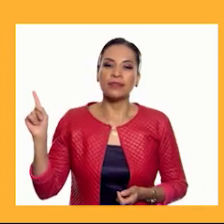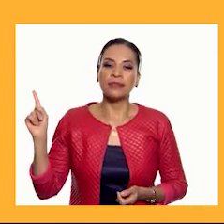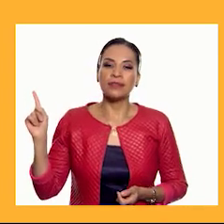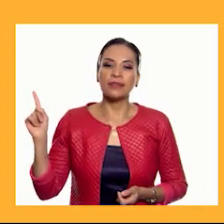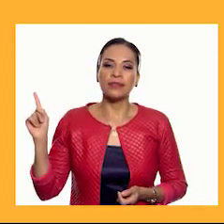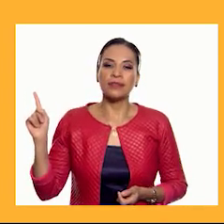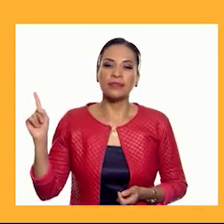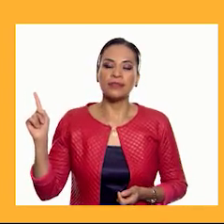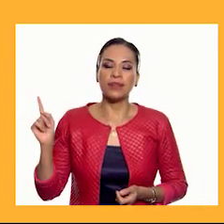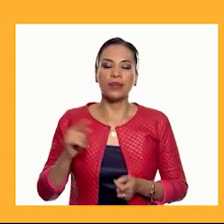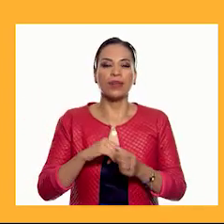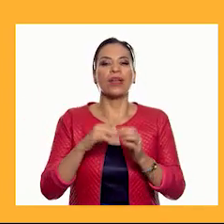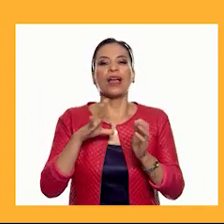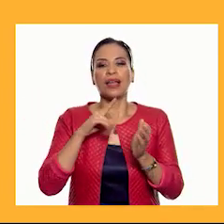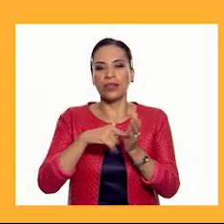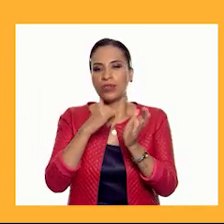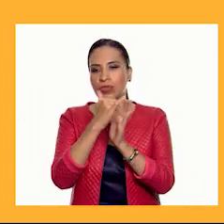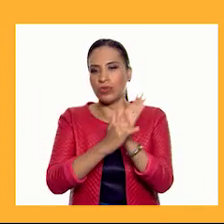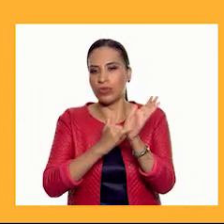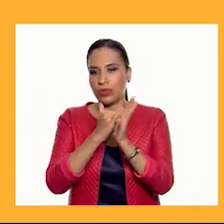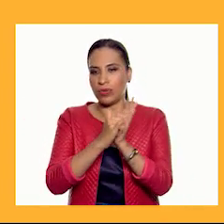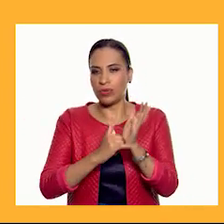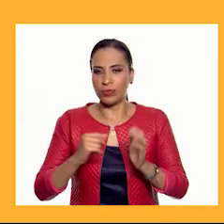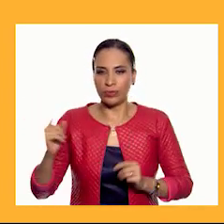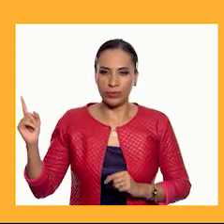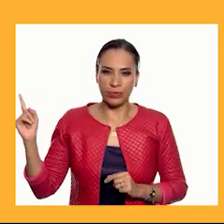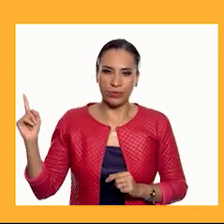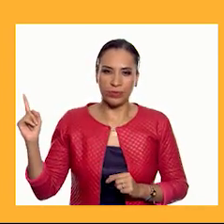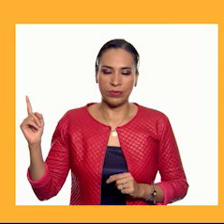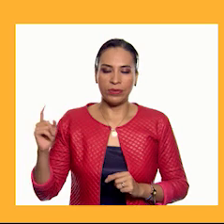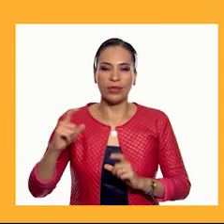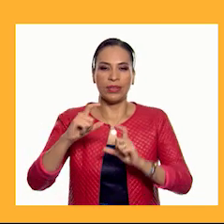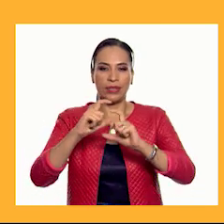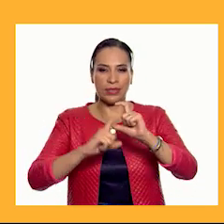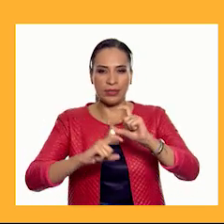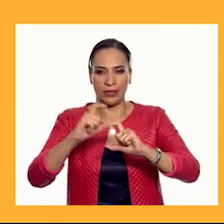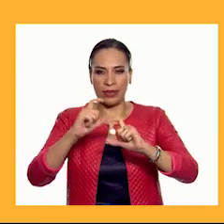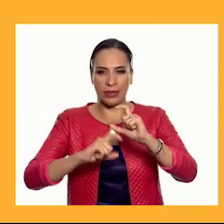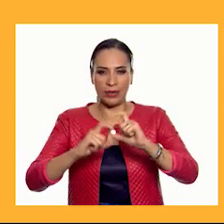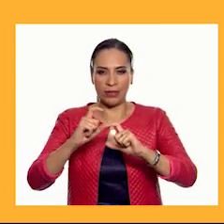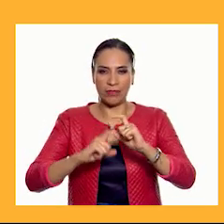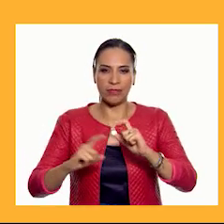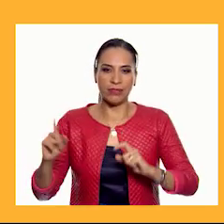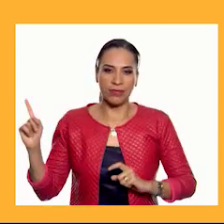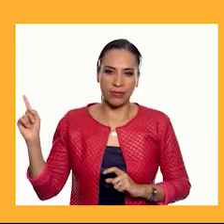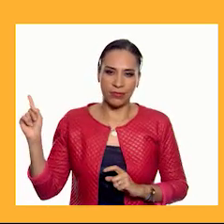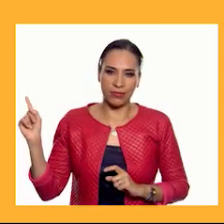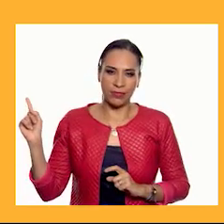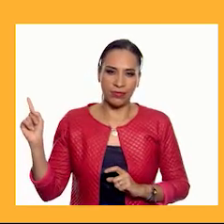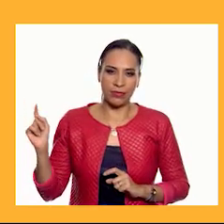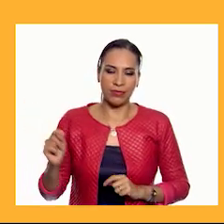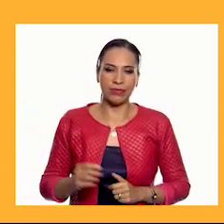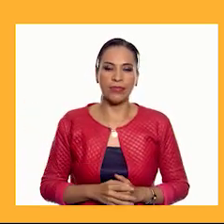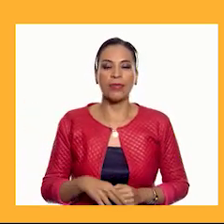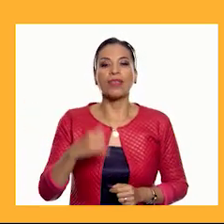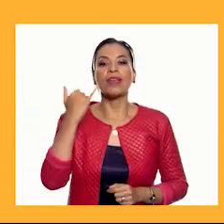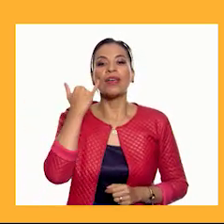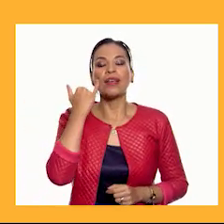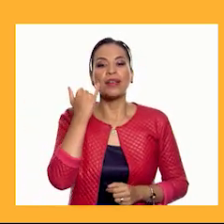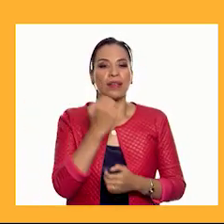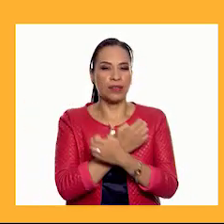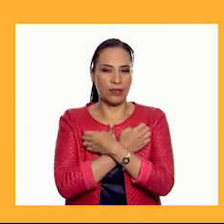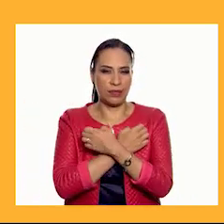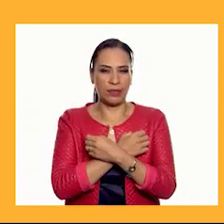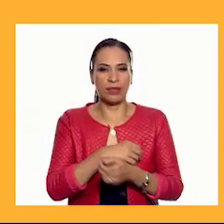@sep-mx. YouTube, canal SEP. Instagram, @sep.mx. Teléfonos